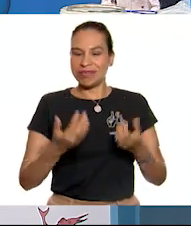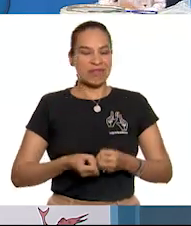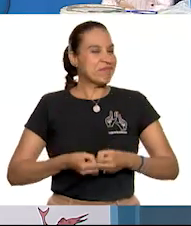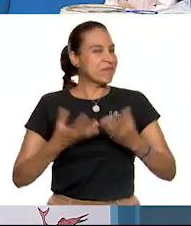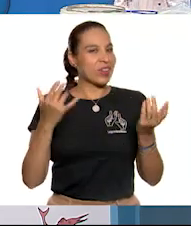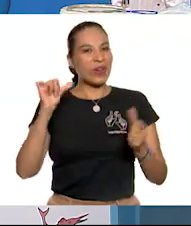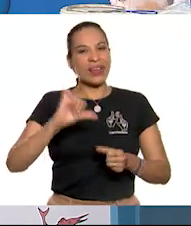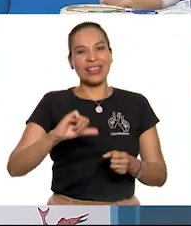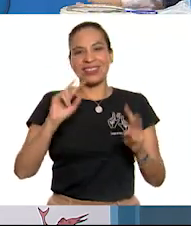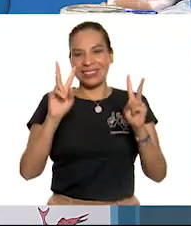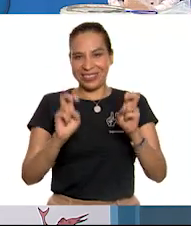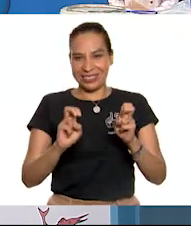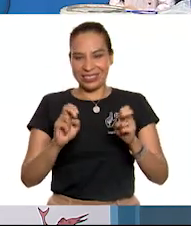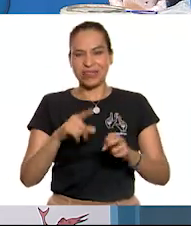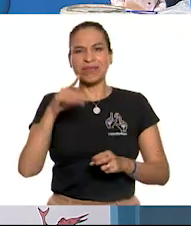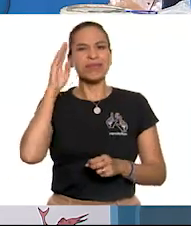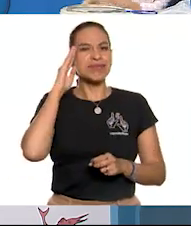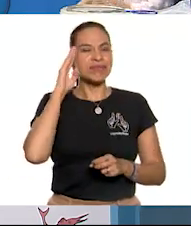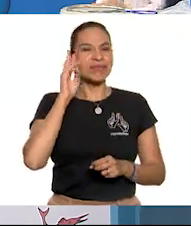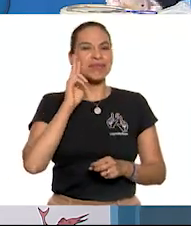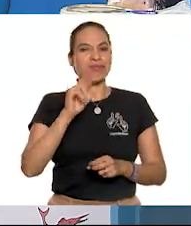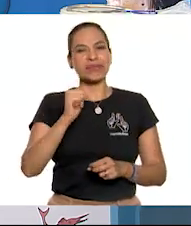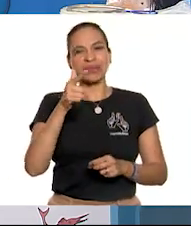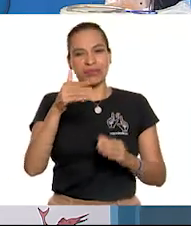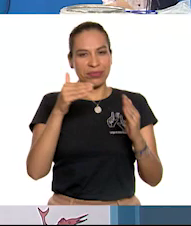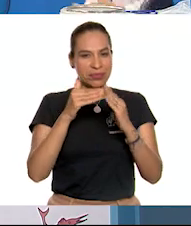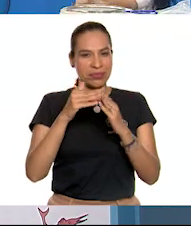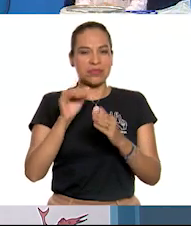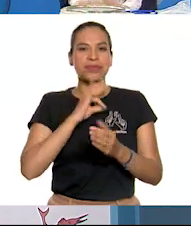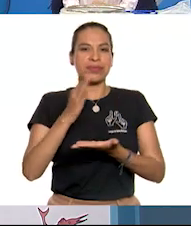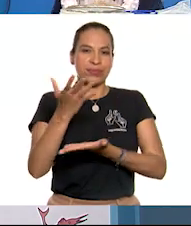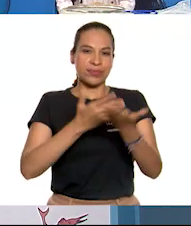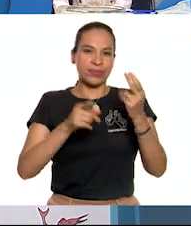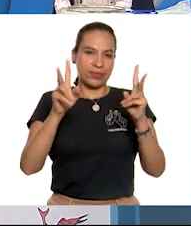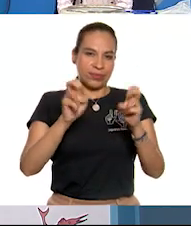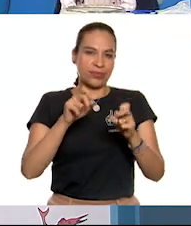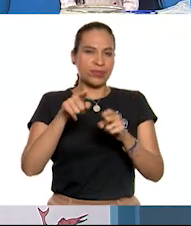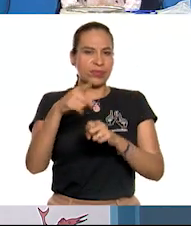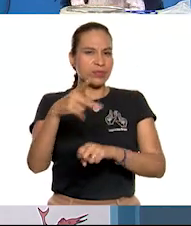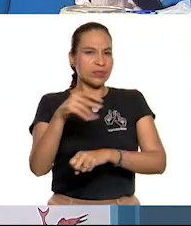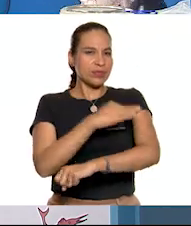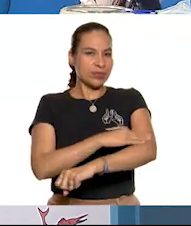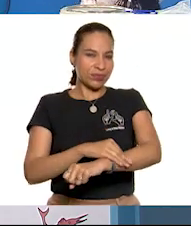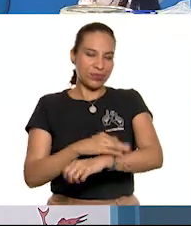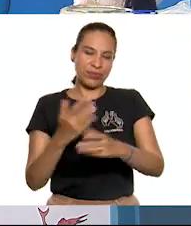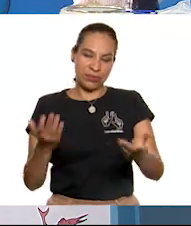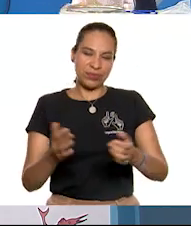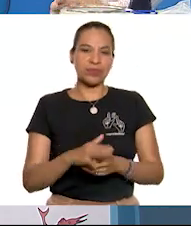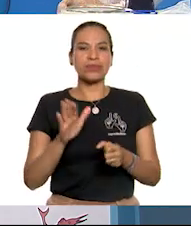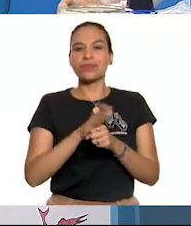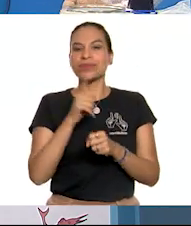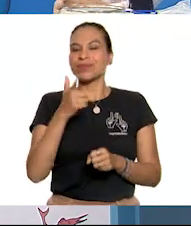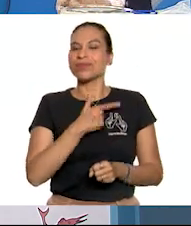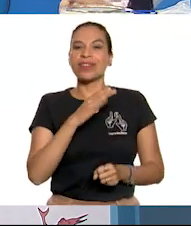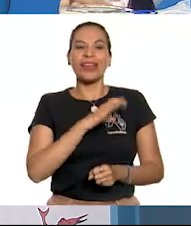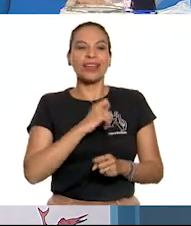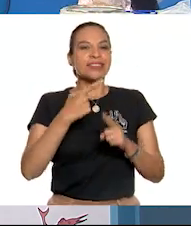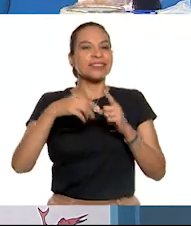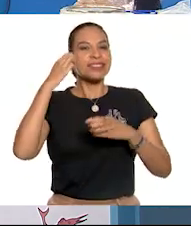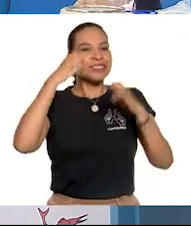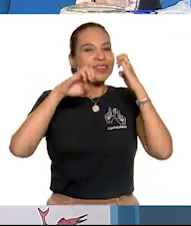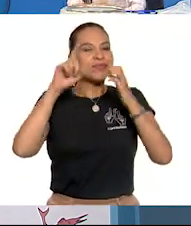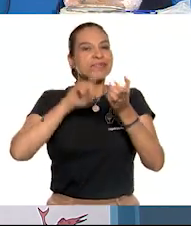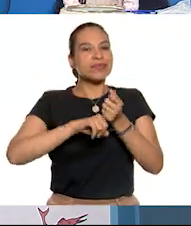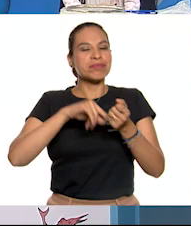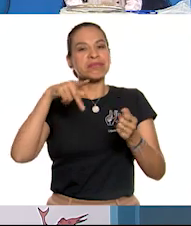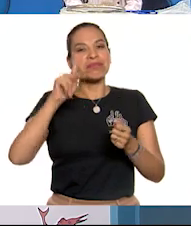perfecto el tema de hoy. ¿Qué te parece si experimentas en casa y comentas el tema con tu familia? Sí. Porque nos encanta experimentar en el